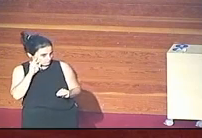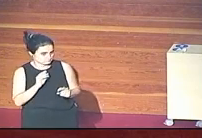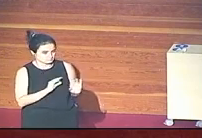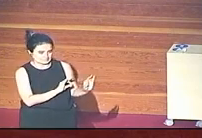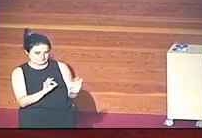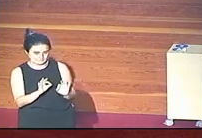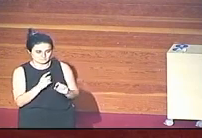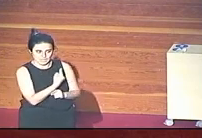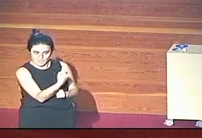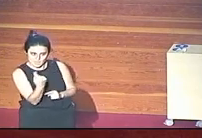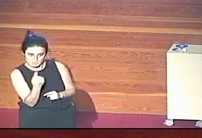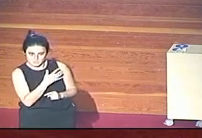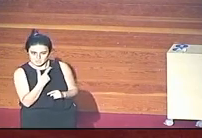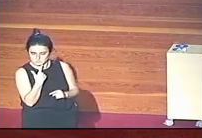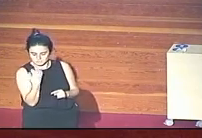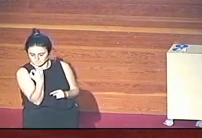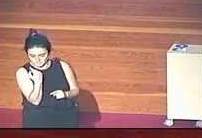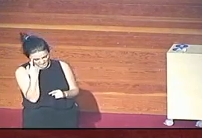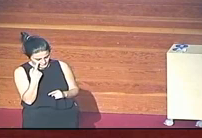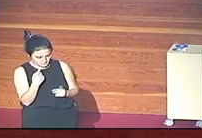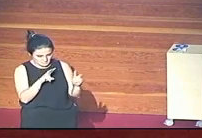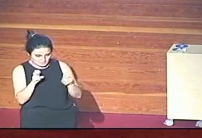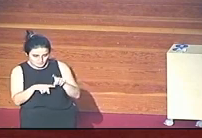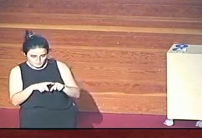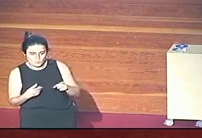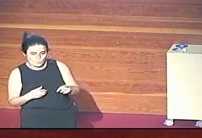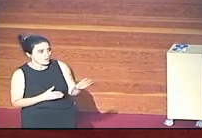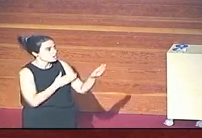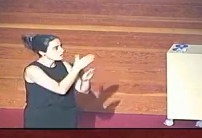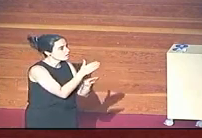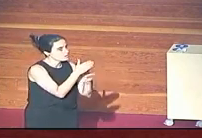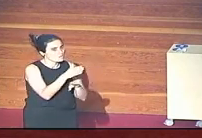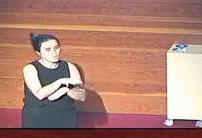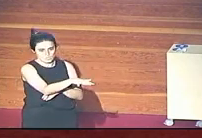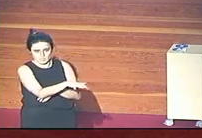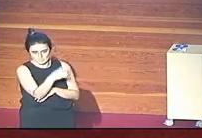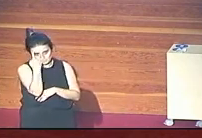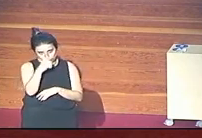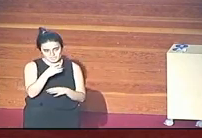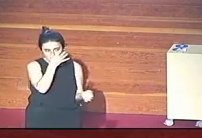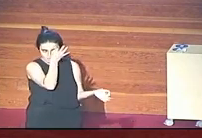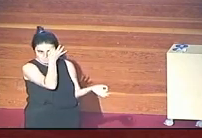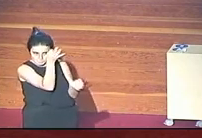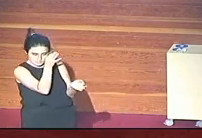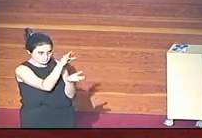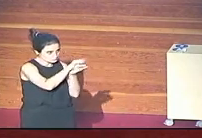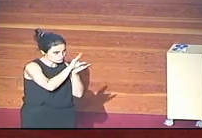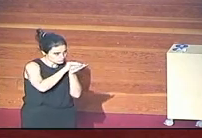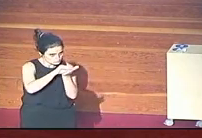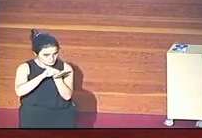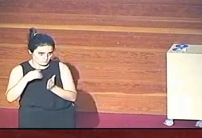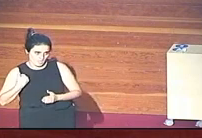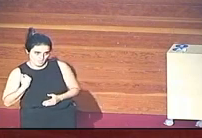sepan las fuentes a las que tienen que recurrir que tengan de esos datos que tengan claramente